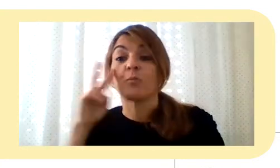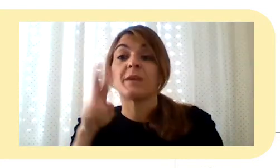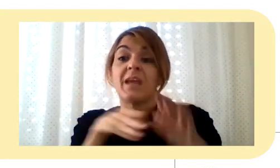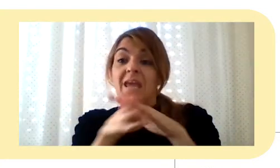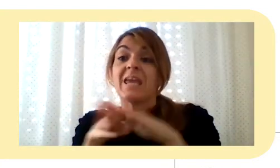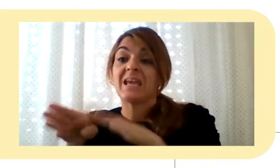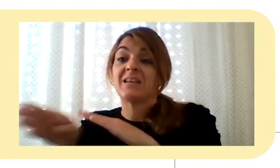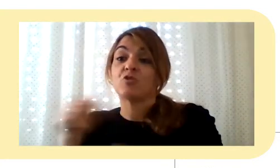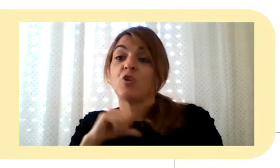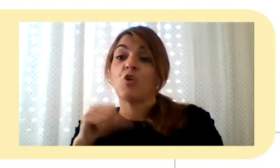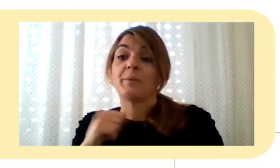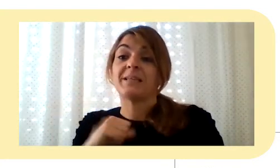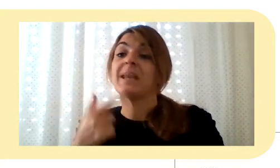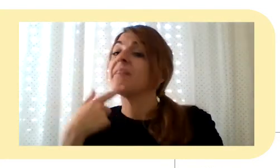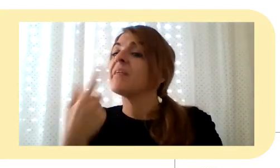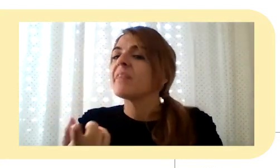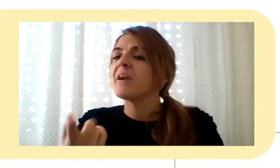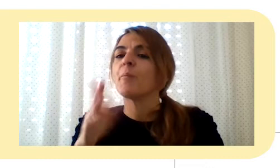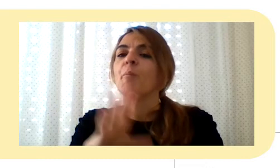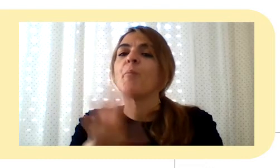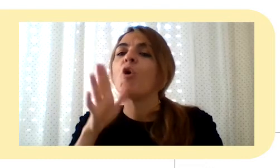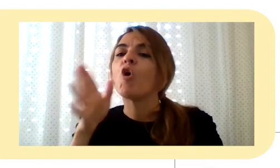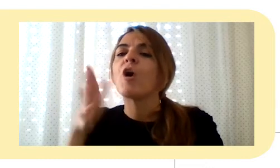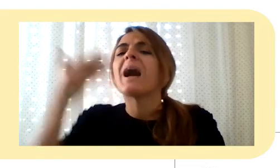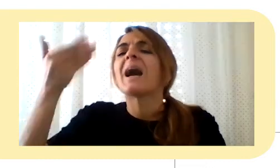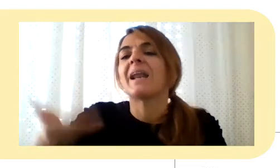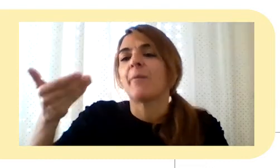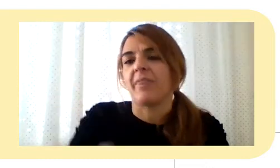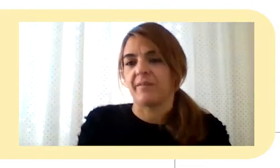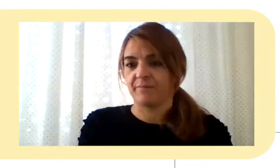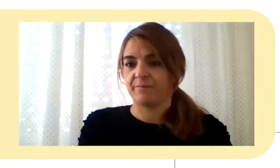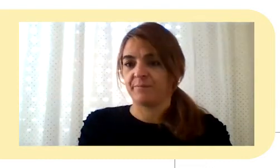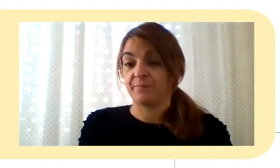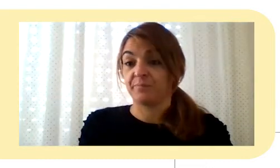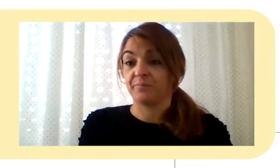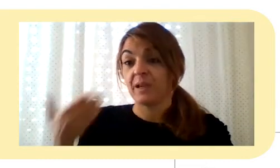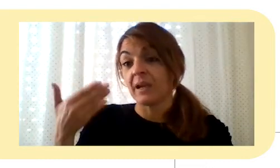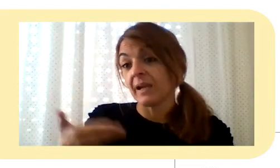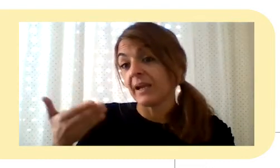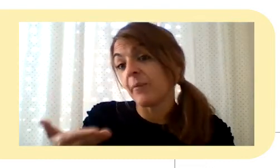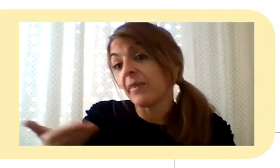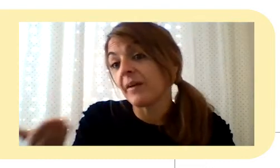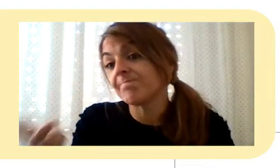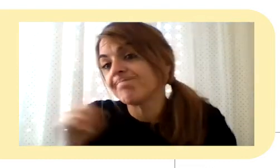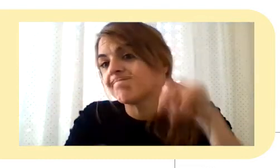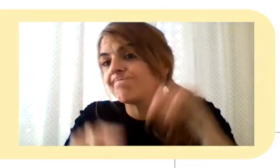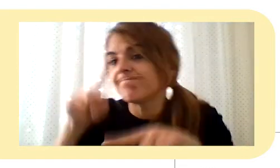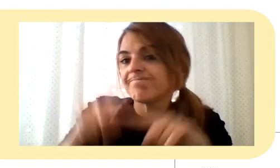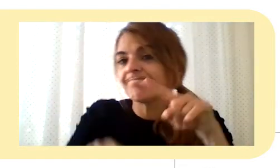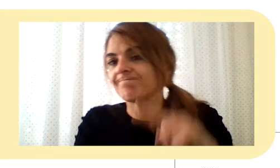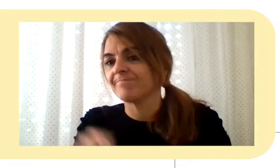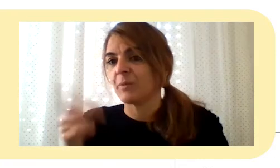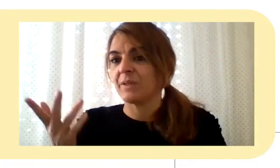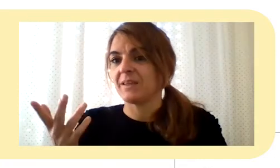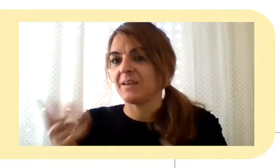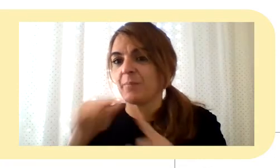de Sanidad y decían que era por gravedad. Como no me decía mucho, porque la manera de medir la gravedad, hay muchas maneras de